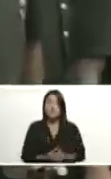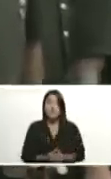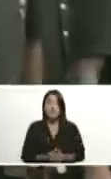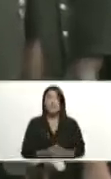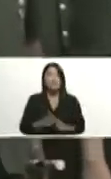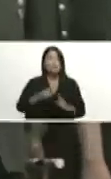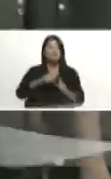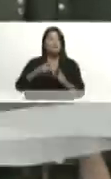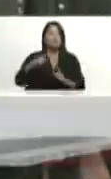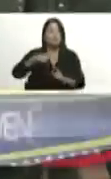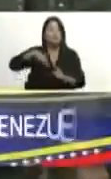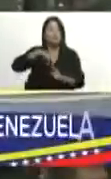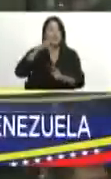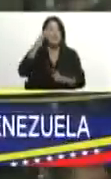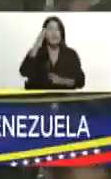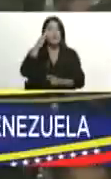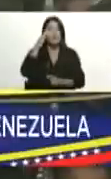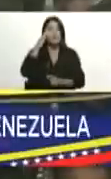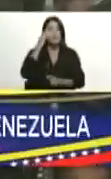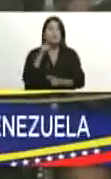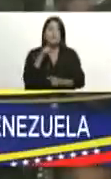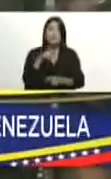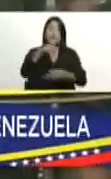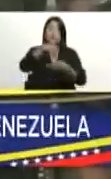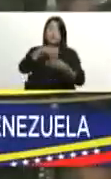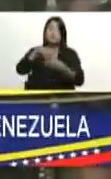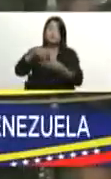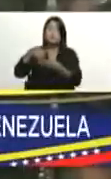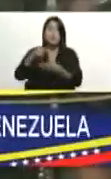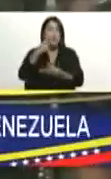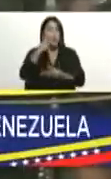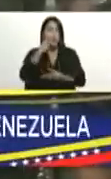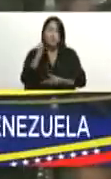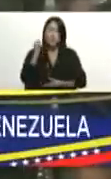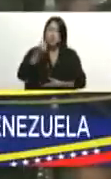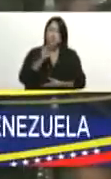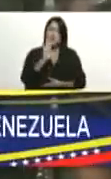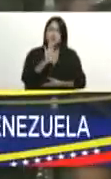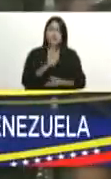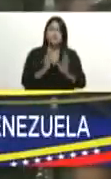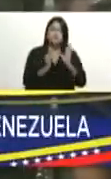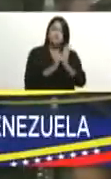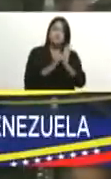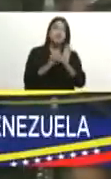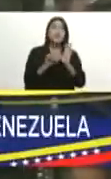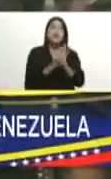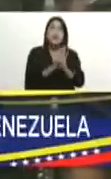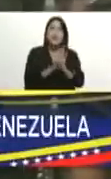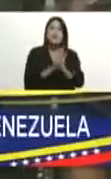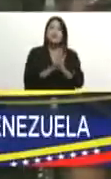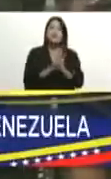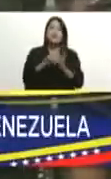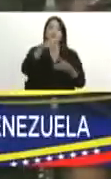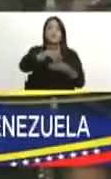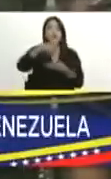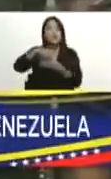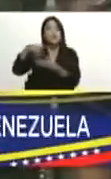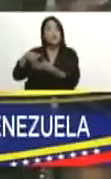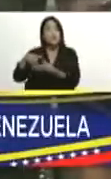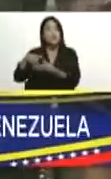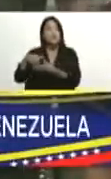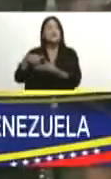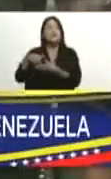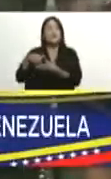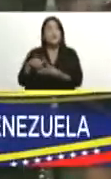todos que en esos comicios, como es tradicional y como mandata la Ley Orgánica de Procesos Electorales, la Fuerza Armada